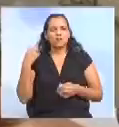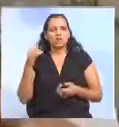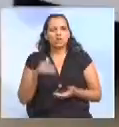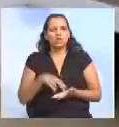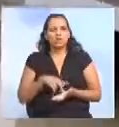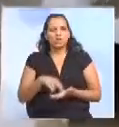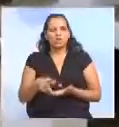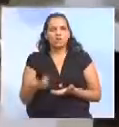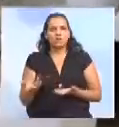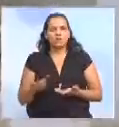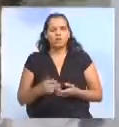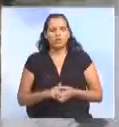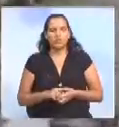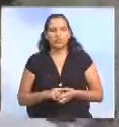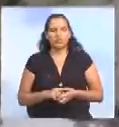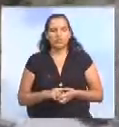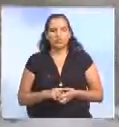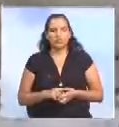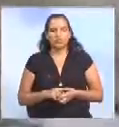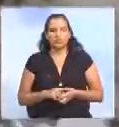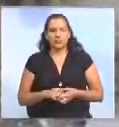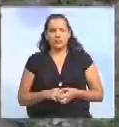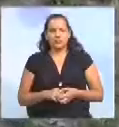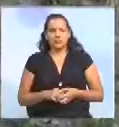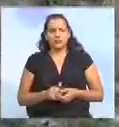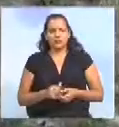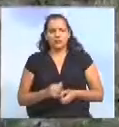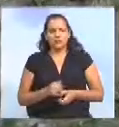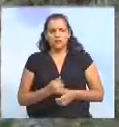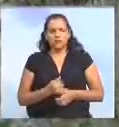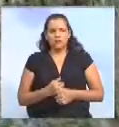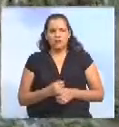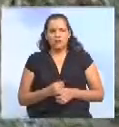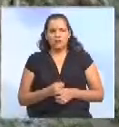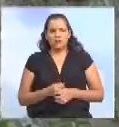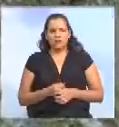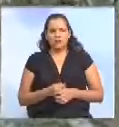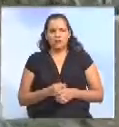despedir el agua. Con imágenes de Jefferson Mora, Andrea Chere, Telecosta.